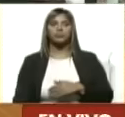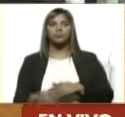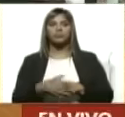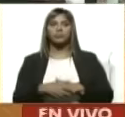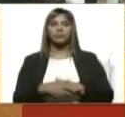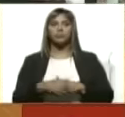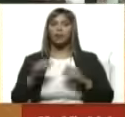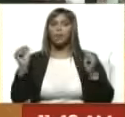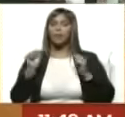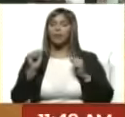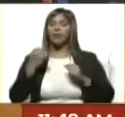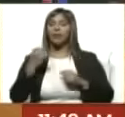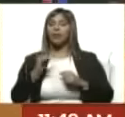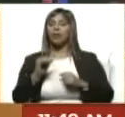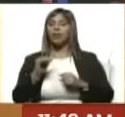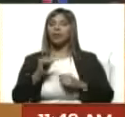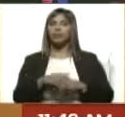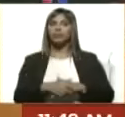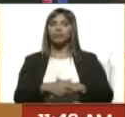Mérida tiene